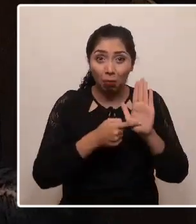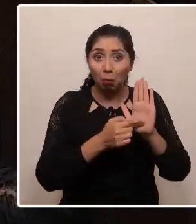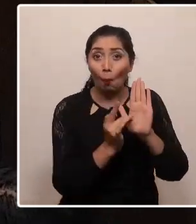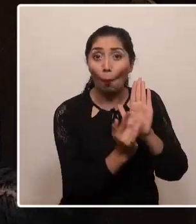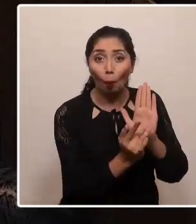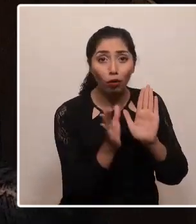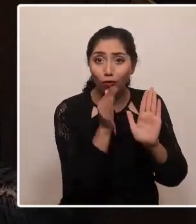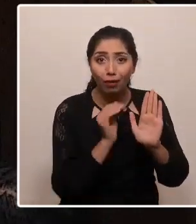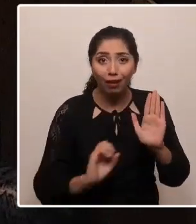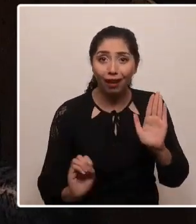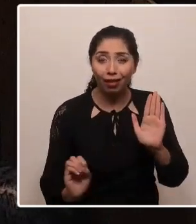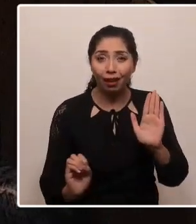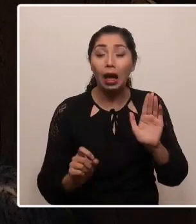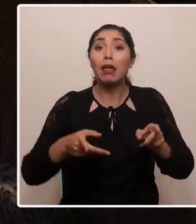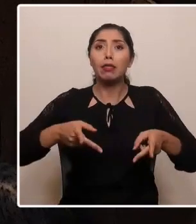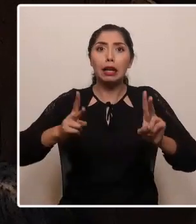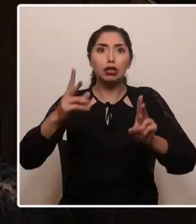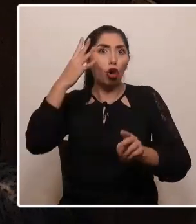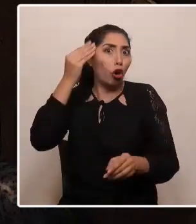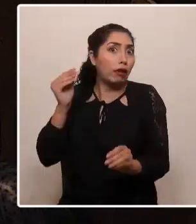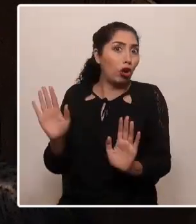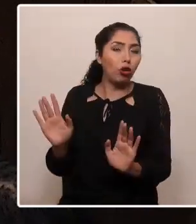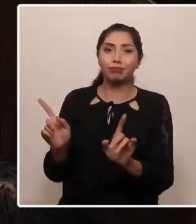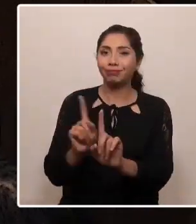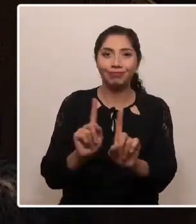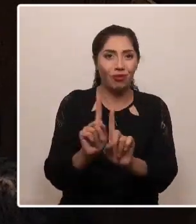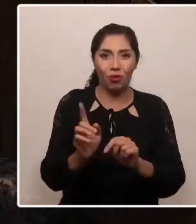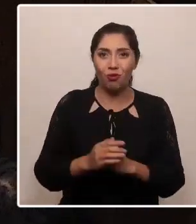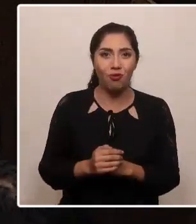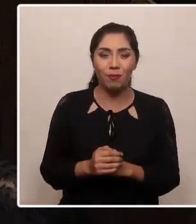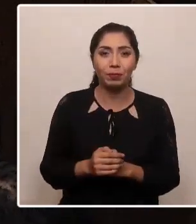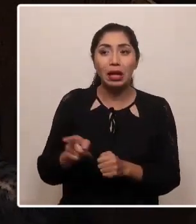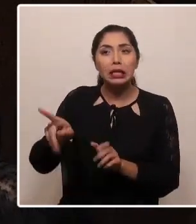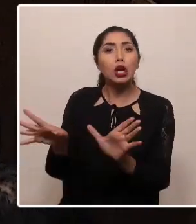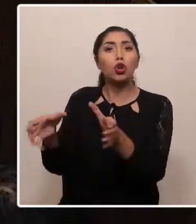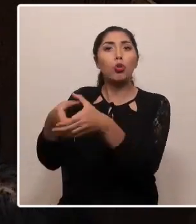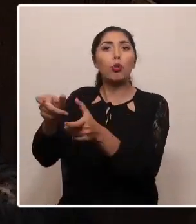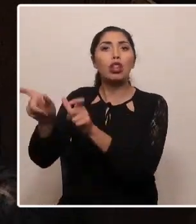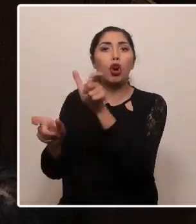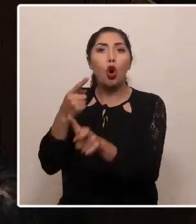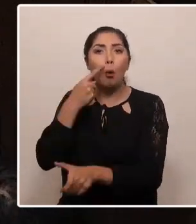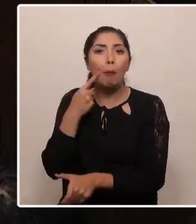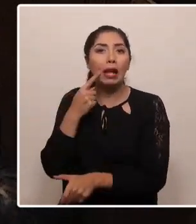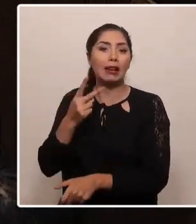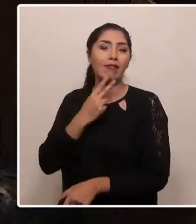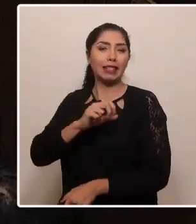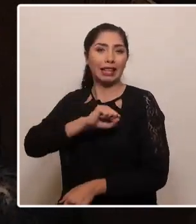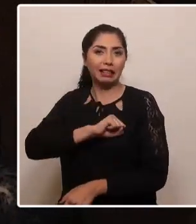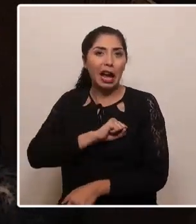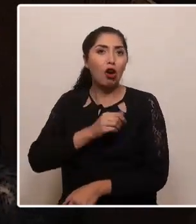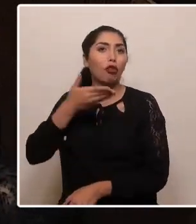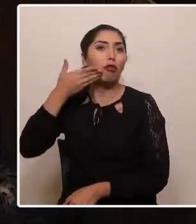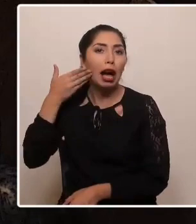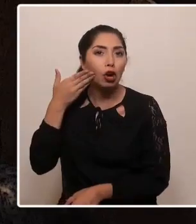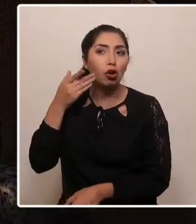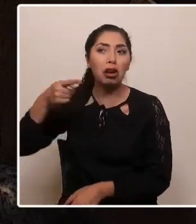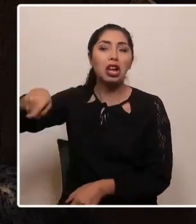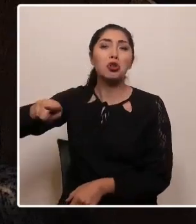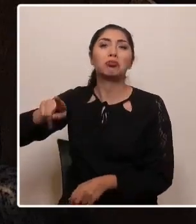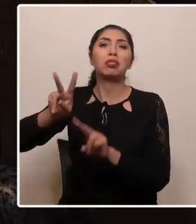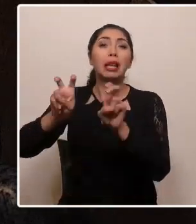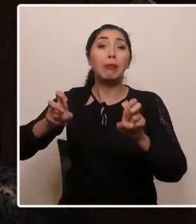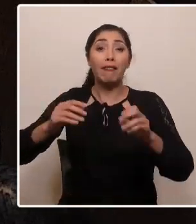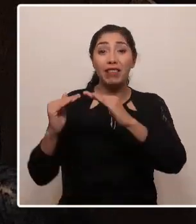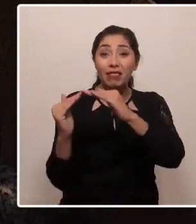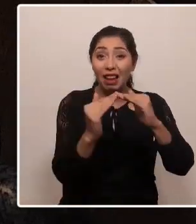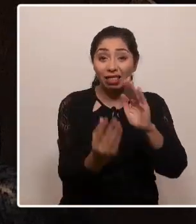se les olvidó, no fue un error omitirlo. Para este grupo de hombres blancos santiaguinos designados, simplemente no fue relevante incluirlo